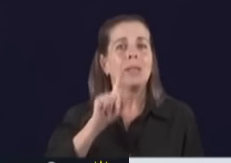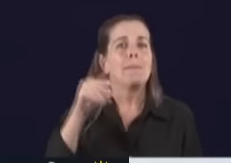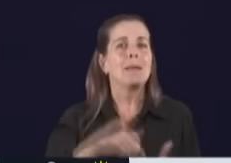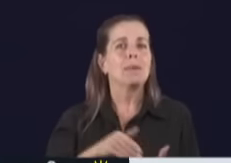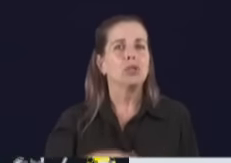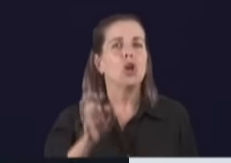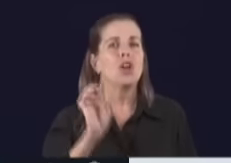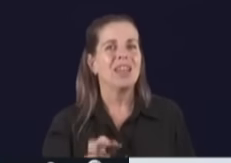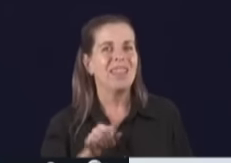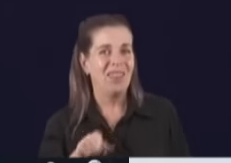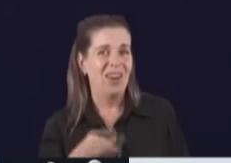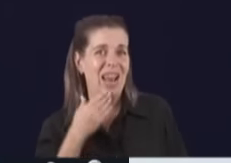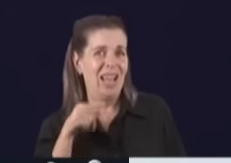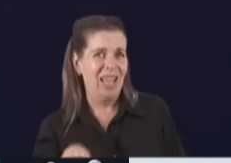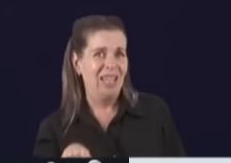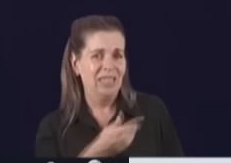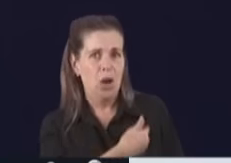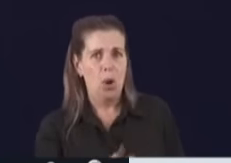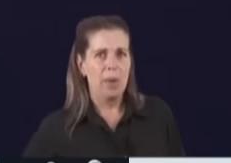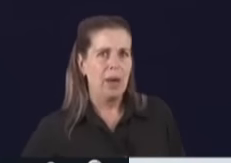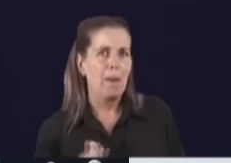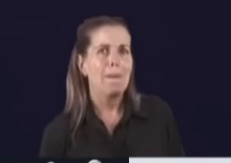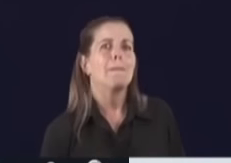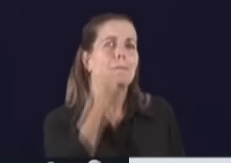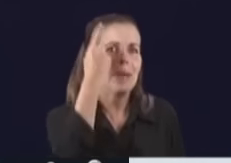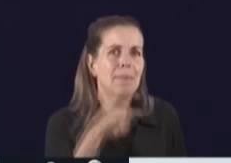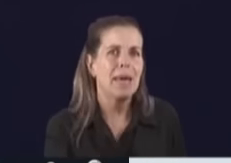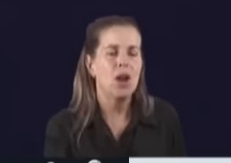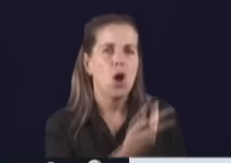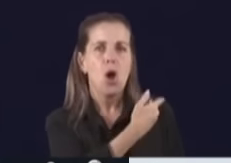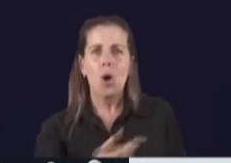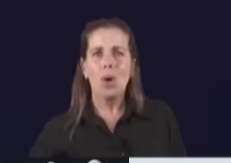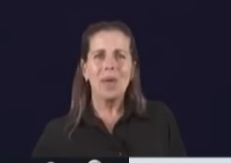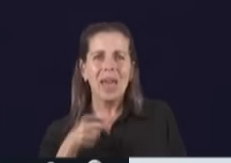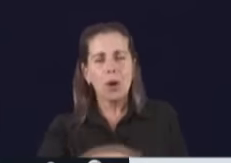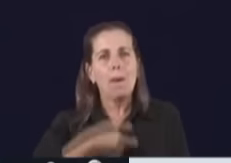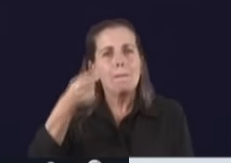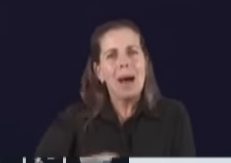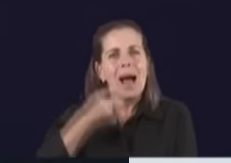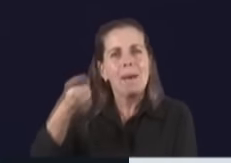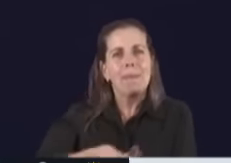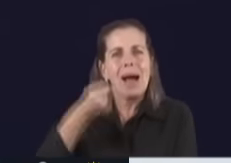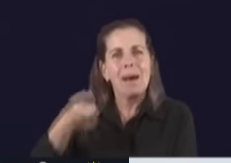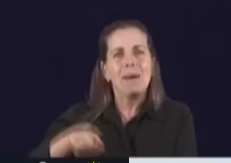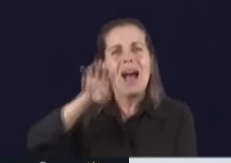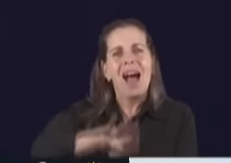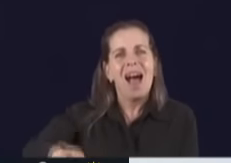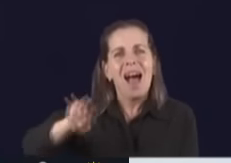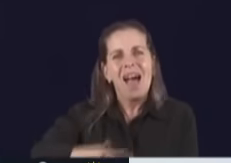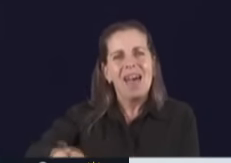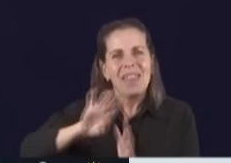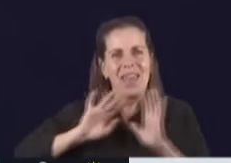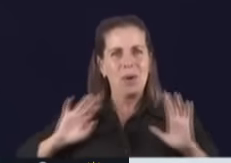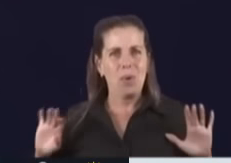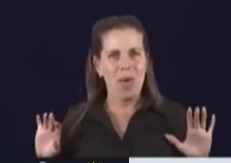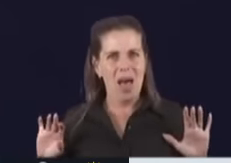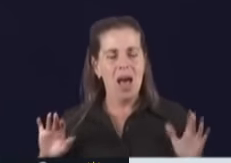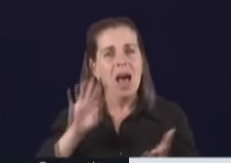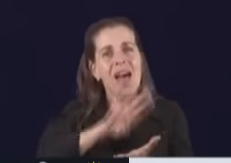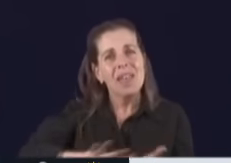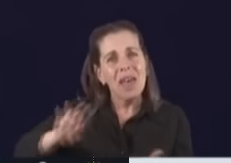que convirtió a este gobierno en el primero en desendeudar al país en décadas, por lo que no hay nueva deuda.